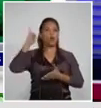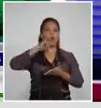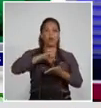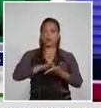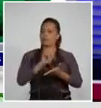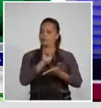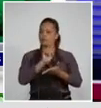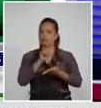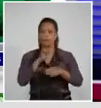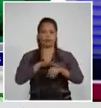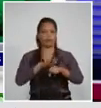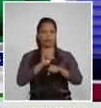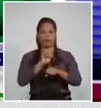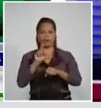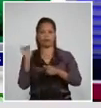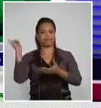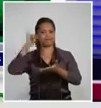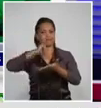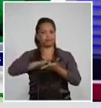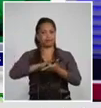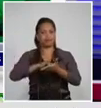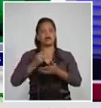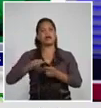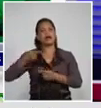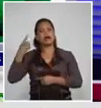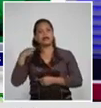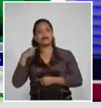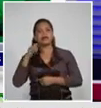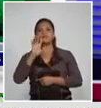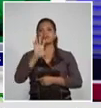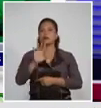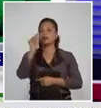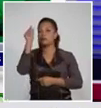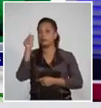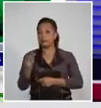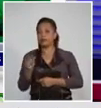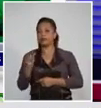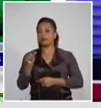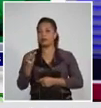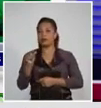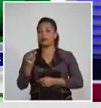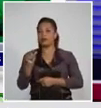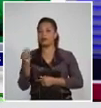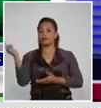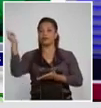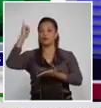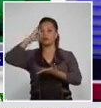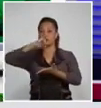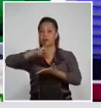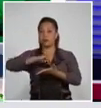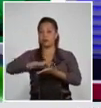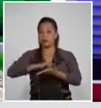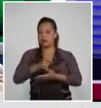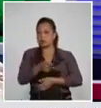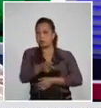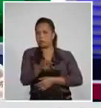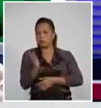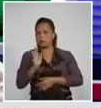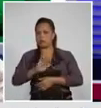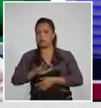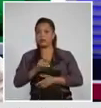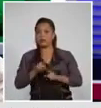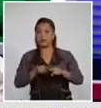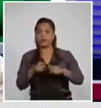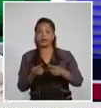En el día de ayer se diagnosticaron 5 personas que habían arribado recientemente a Cuba y que por